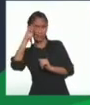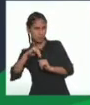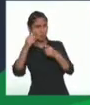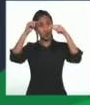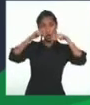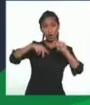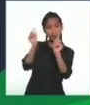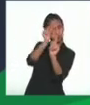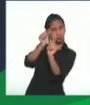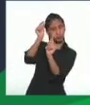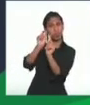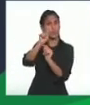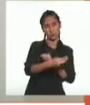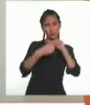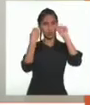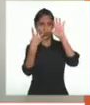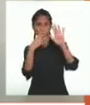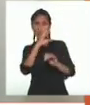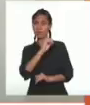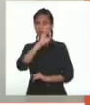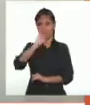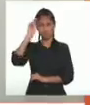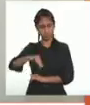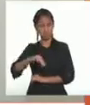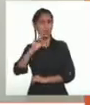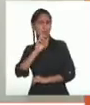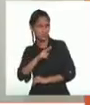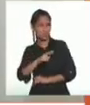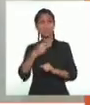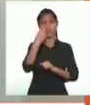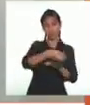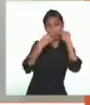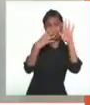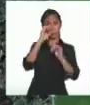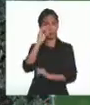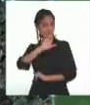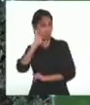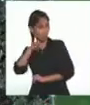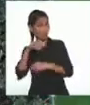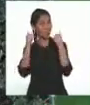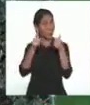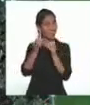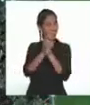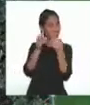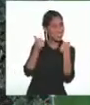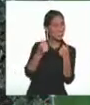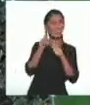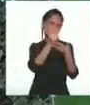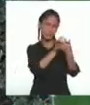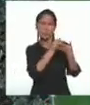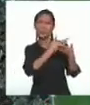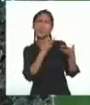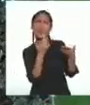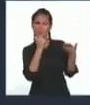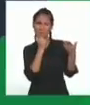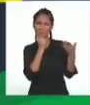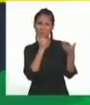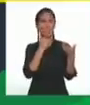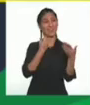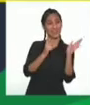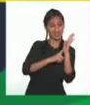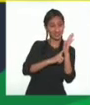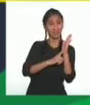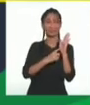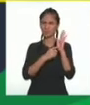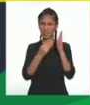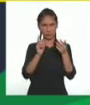centímetros mide actualmente el chumpi? Respuesta es 290 centímetros. Eso es, muy bien. ¿Y cómo hiciste para obtener el resultado?